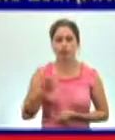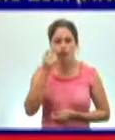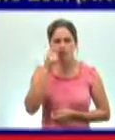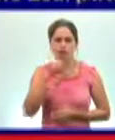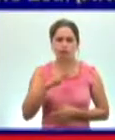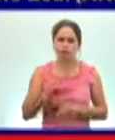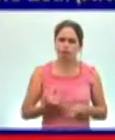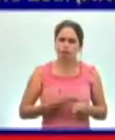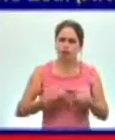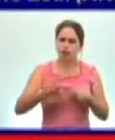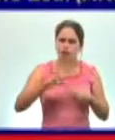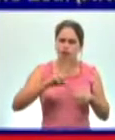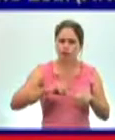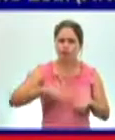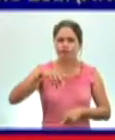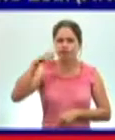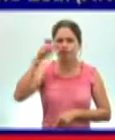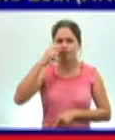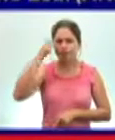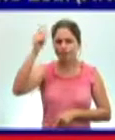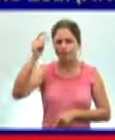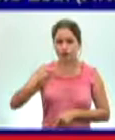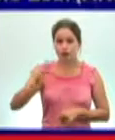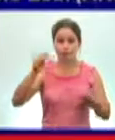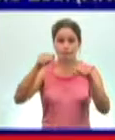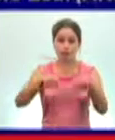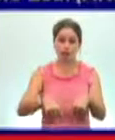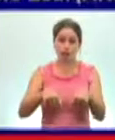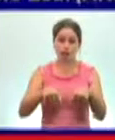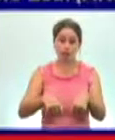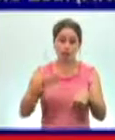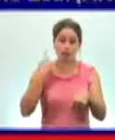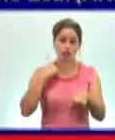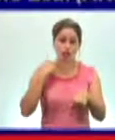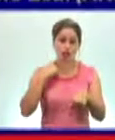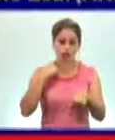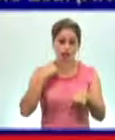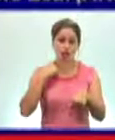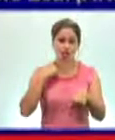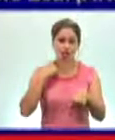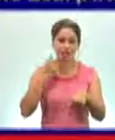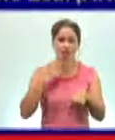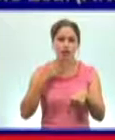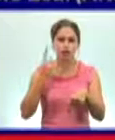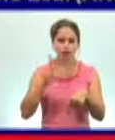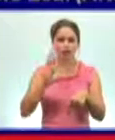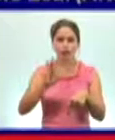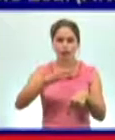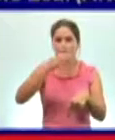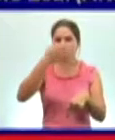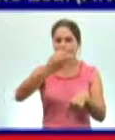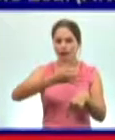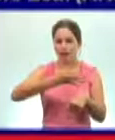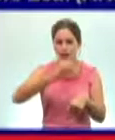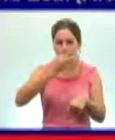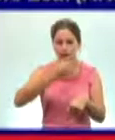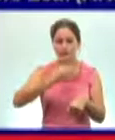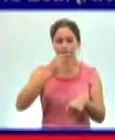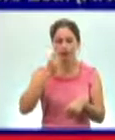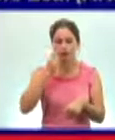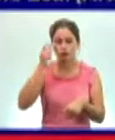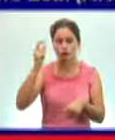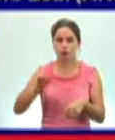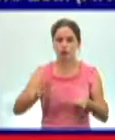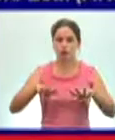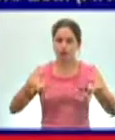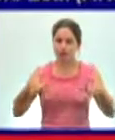ese momento. Representa a este tiempo. Es la inmortalidad de Eusebio dándonos lecciones sobre qué significan los